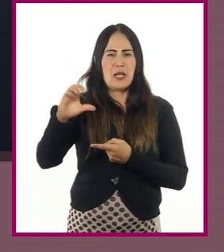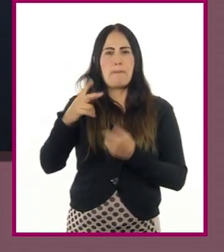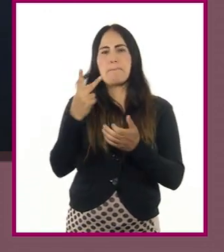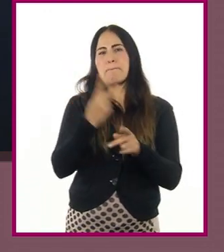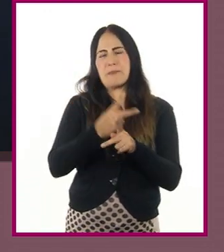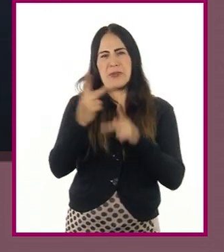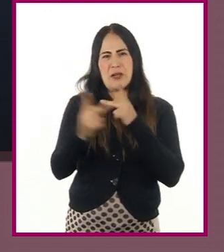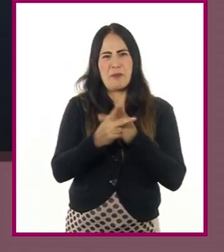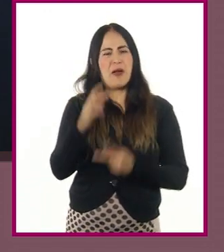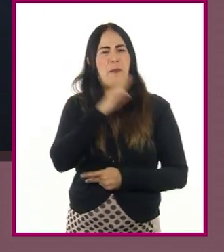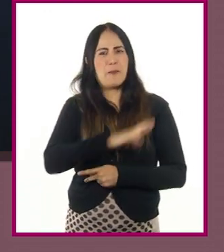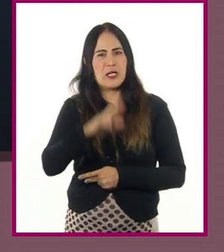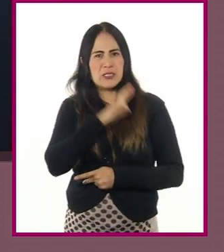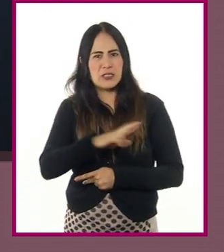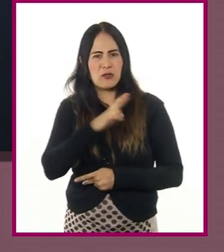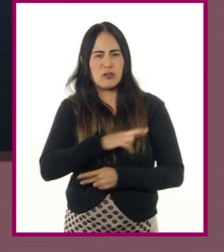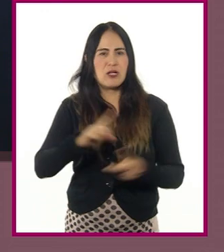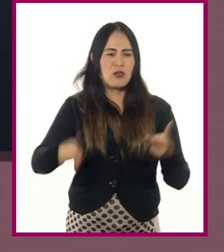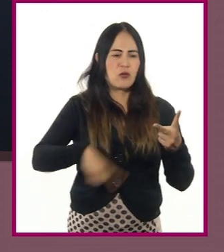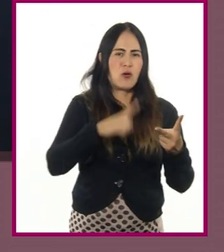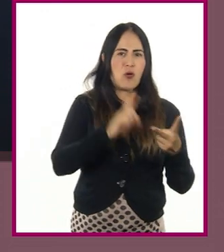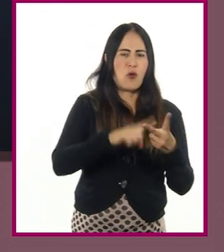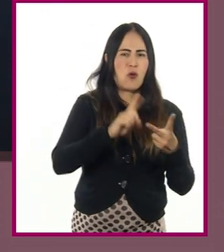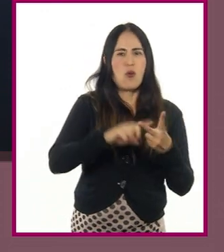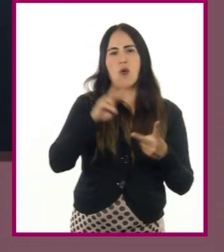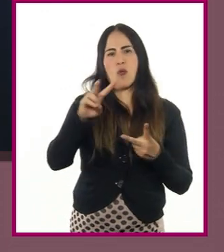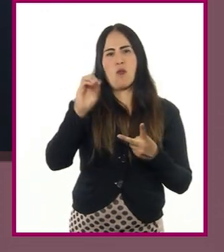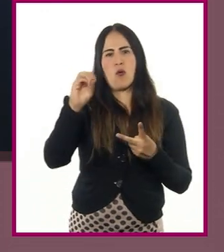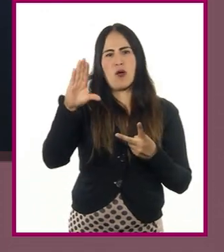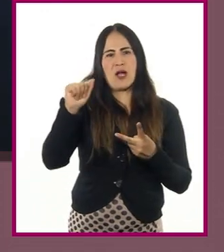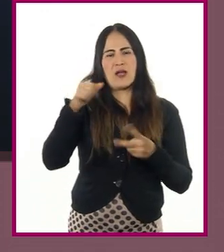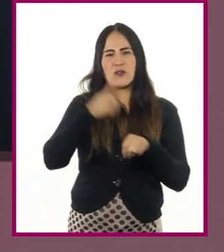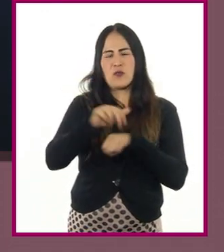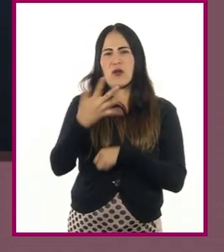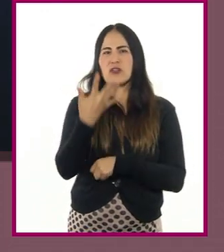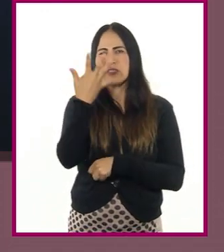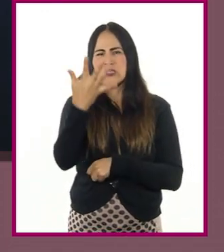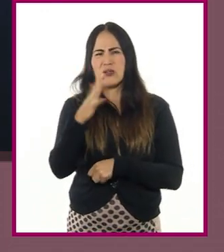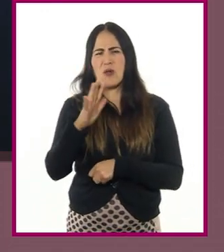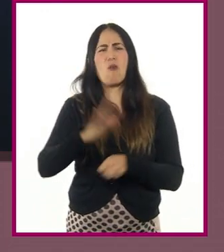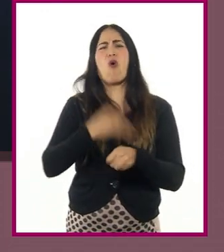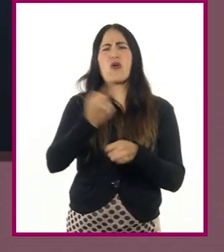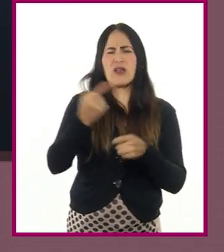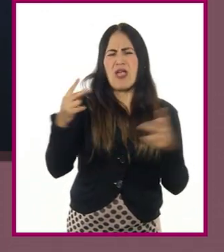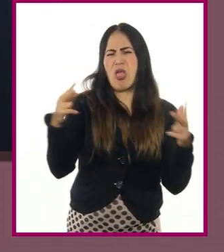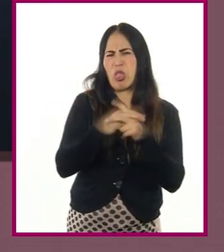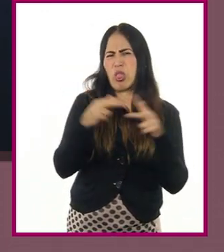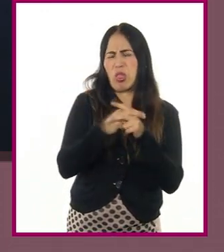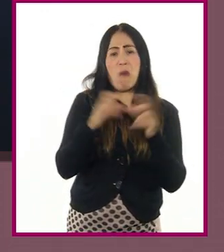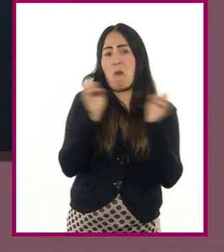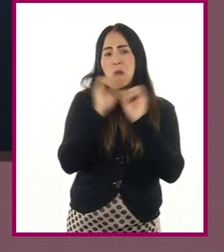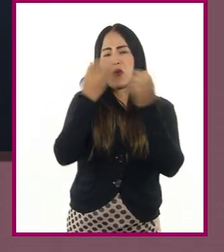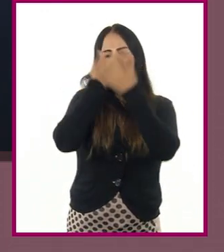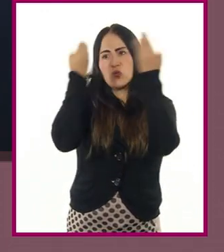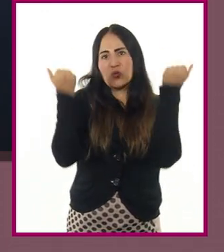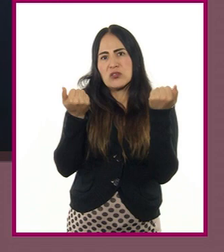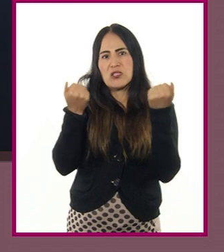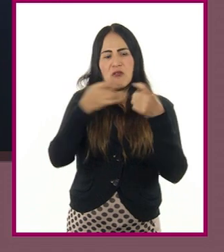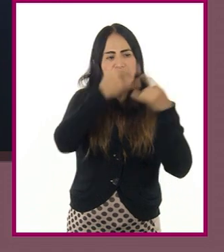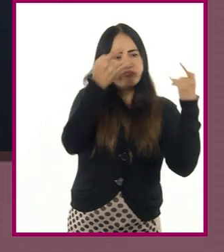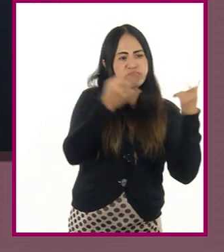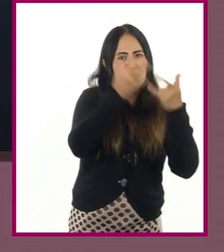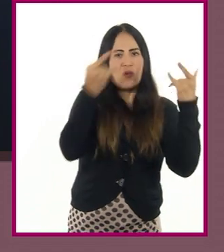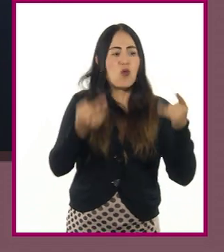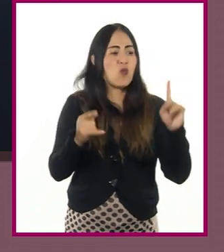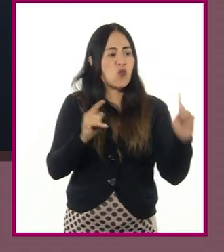particular, y muchachos de la Vocacional 5. He oído cualquier número de versiones de por qué se pelearon. Que si porque le bajaron